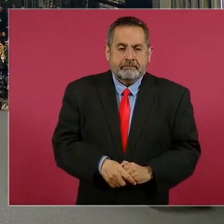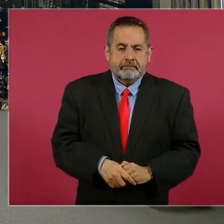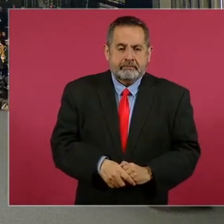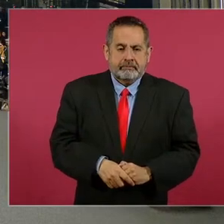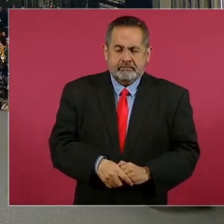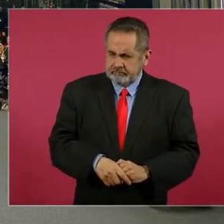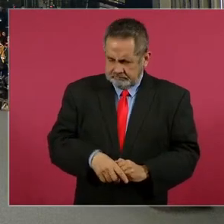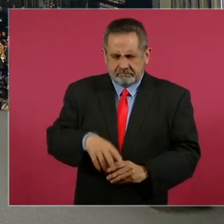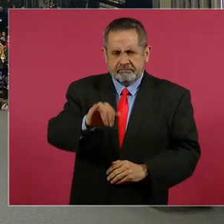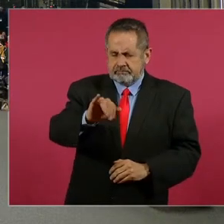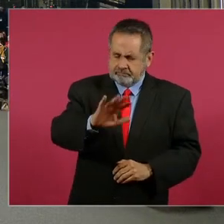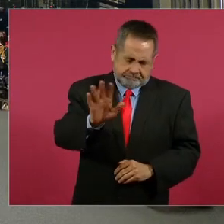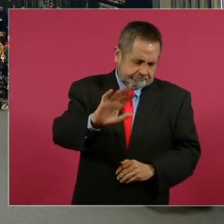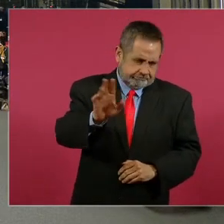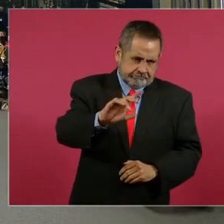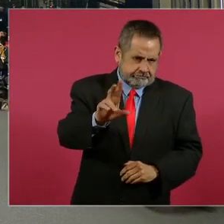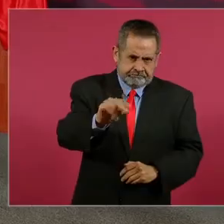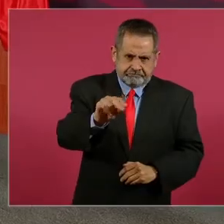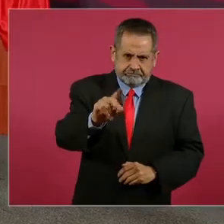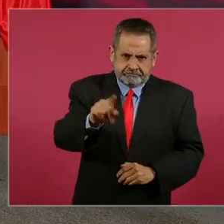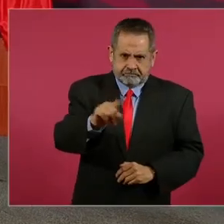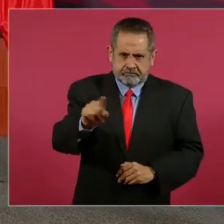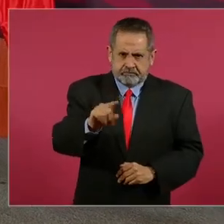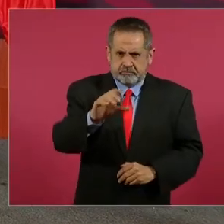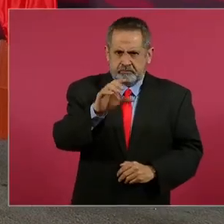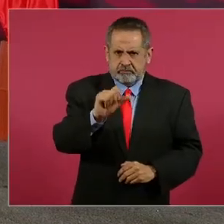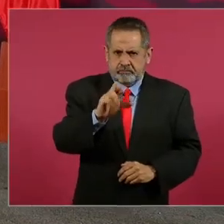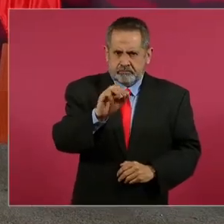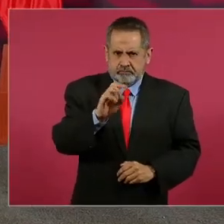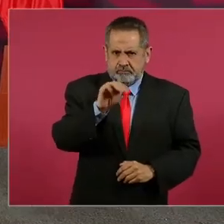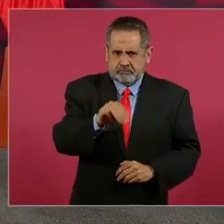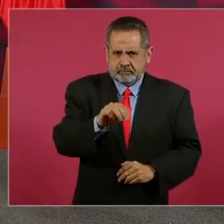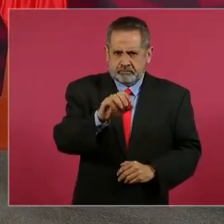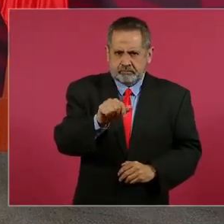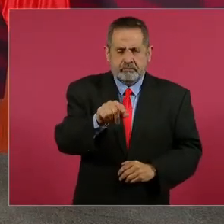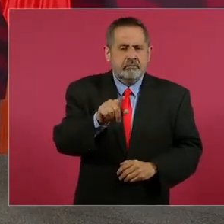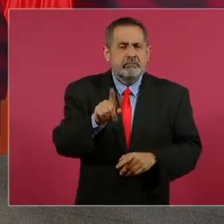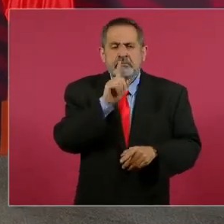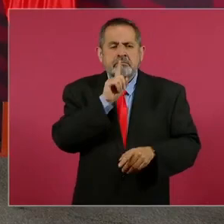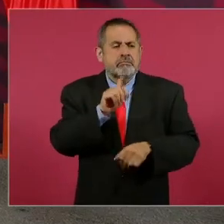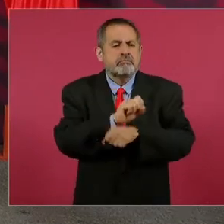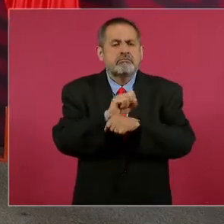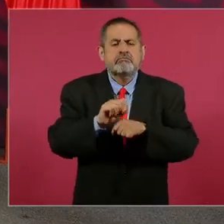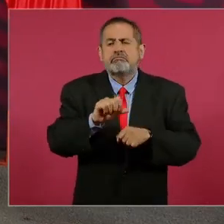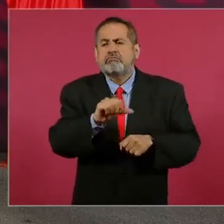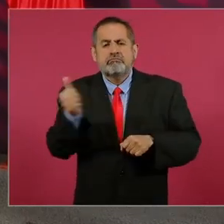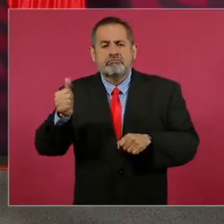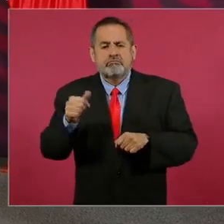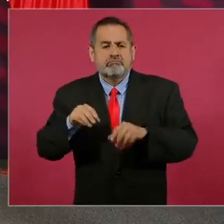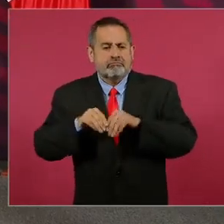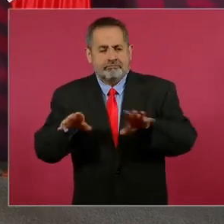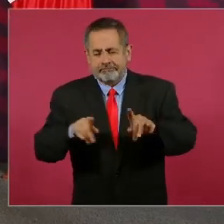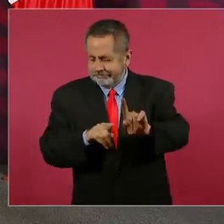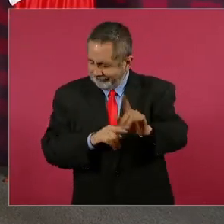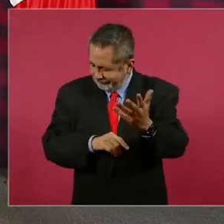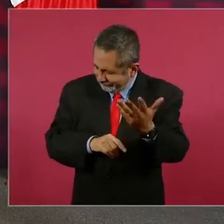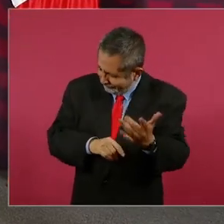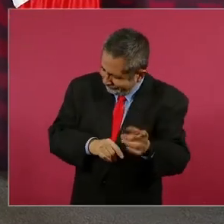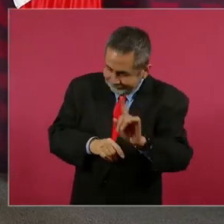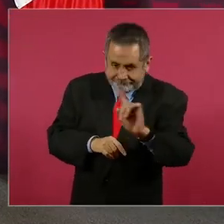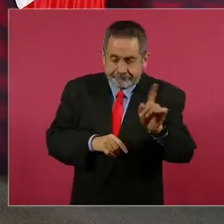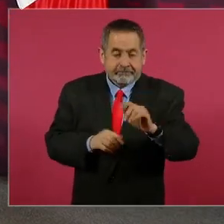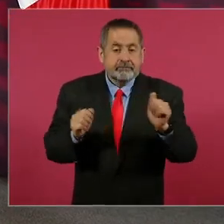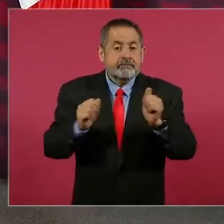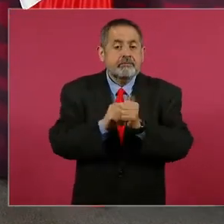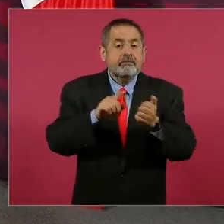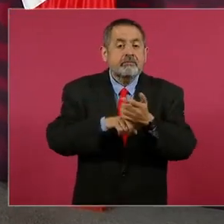Pero Carmen no ha dado entrevistas y no dio entrevistas con Carmen Aristegui. No, ¿cómo no? No fue con Carmen Aristegui. Fue sencillamente. No, espérate. Fue